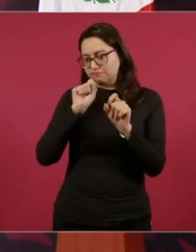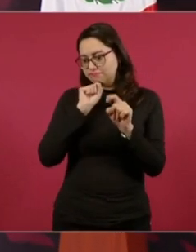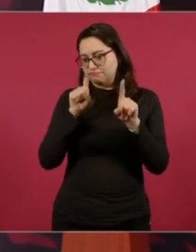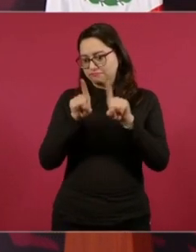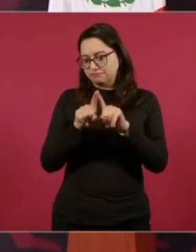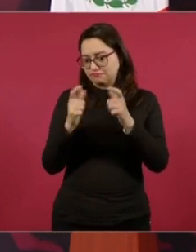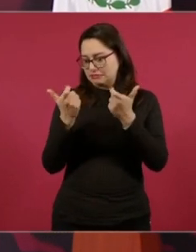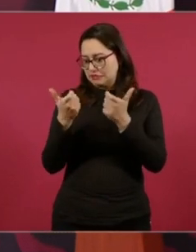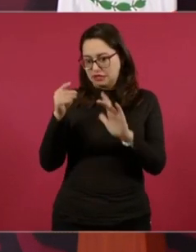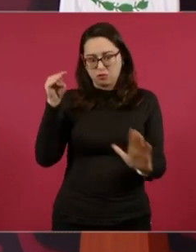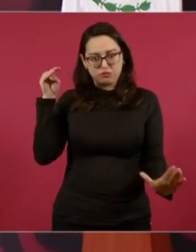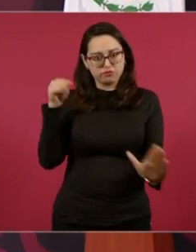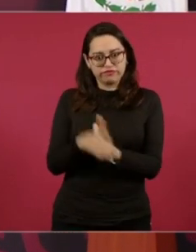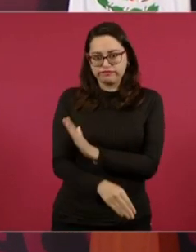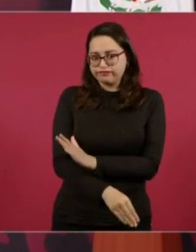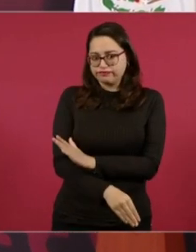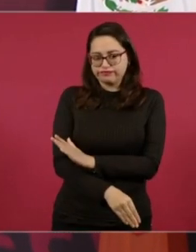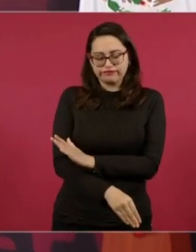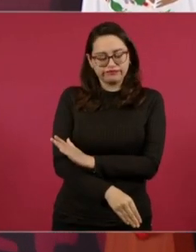desde